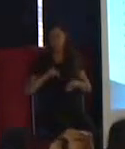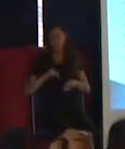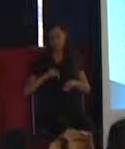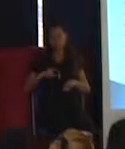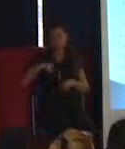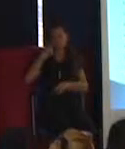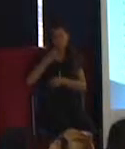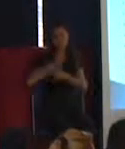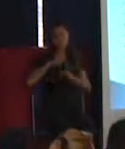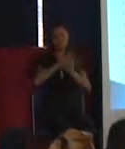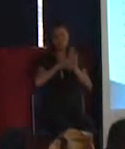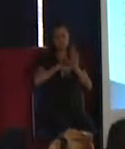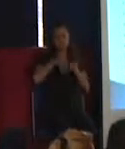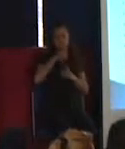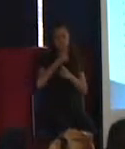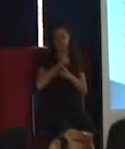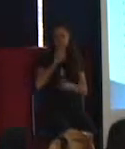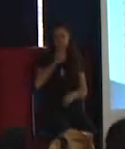normativa.